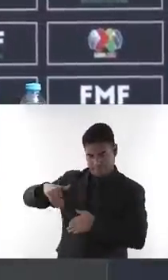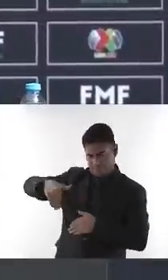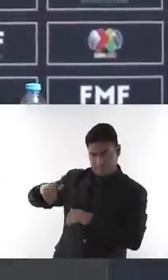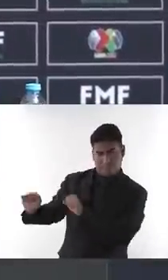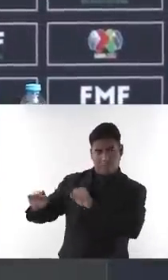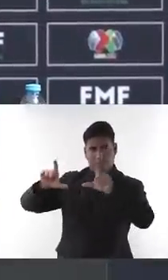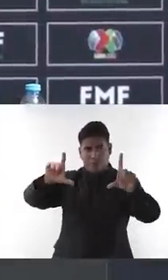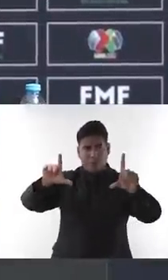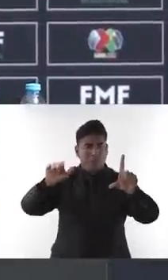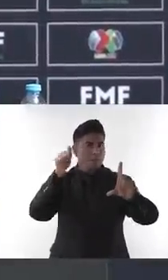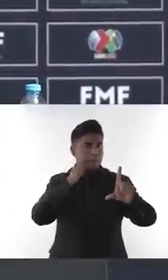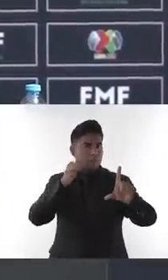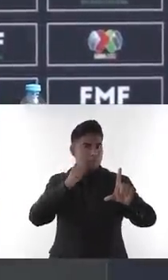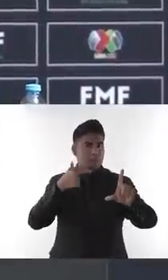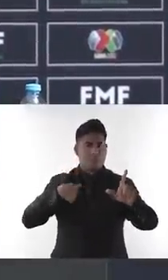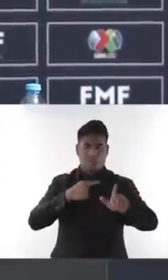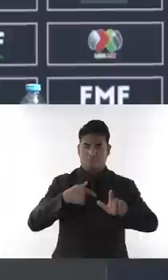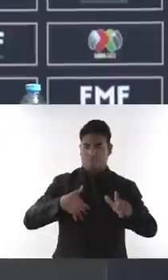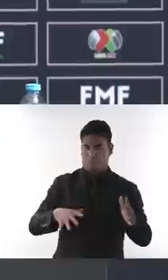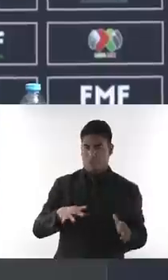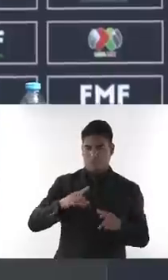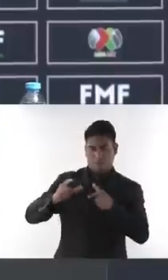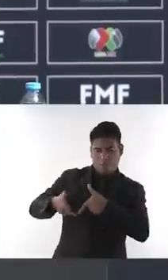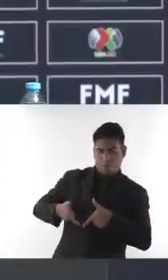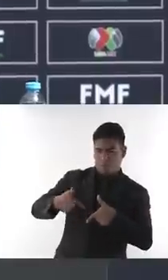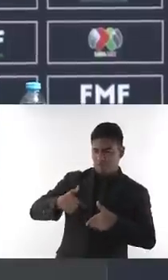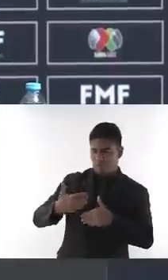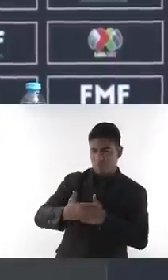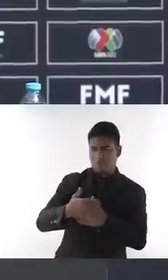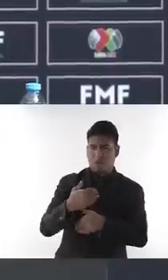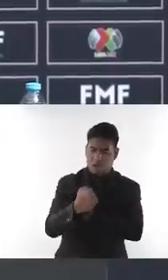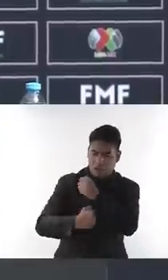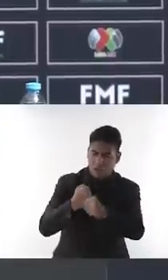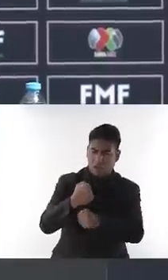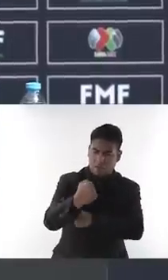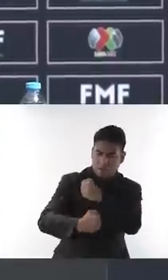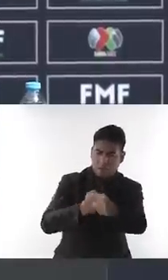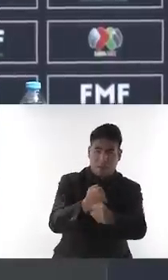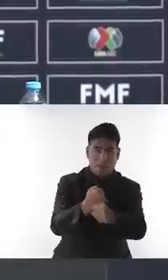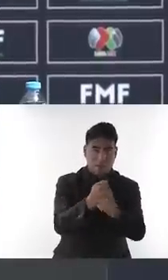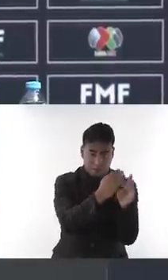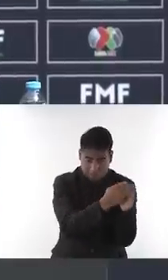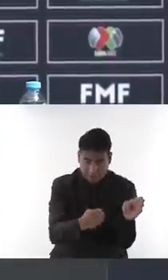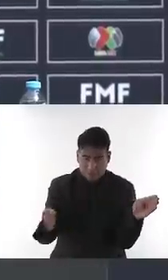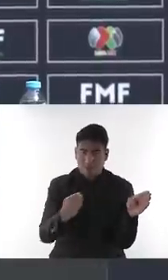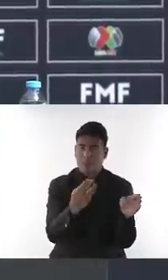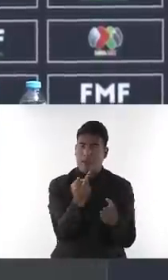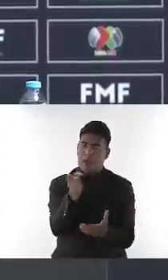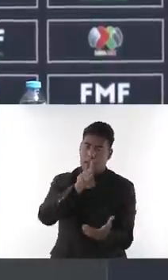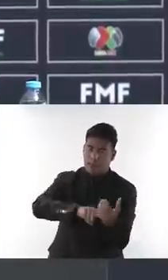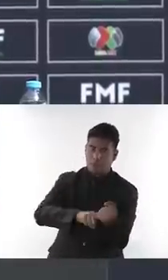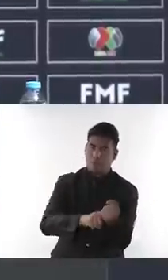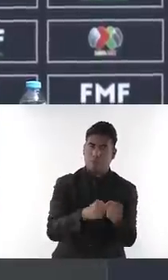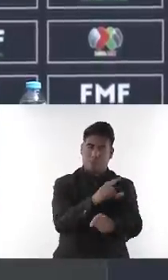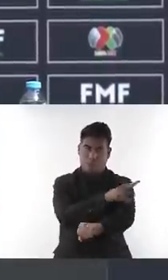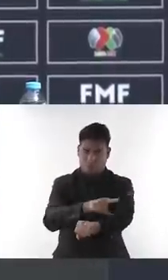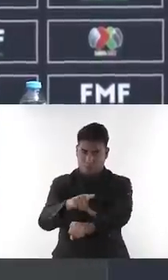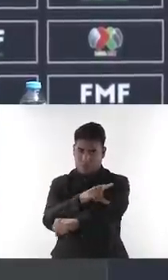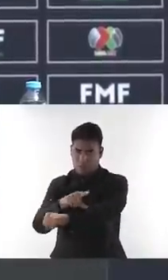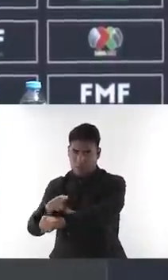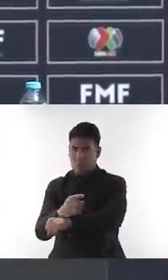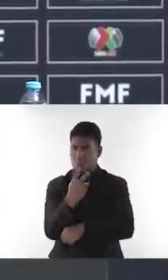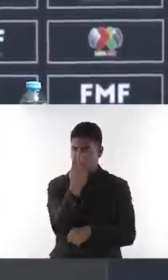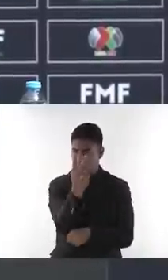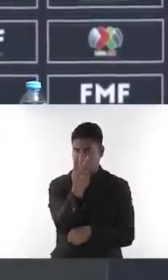campeonato anual con dos liguillas. Va a haber un campeón anual y los campeones de las dos liguillas. Y ahí puede